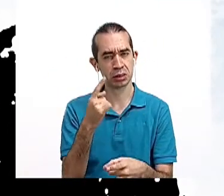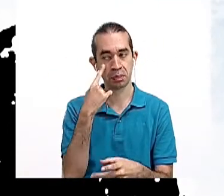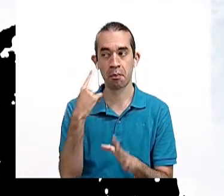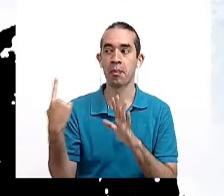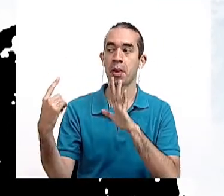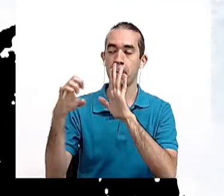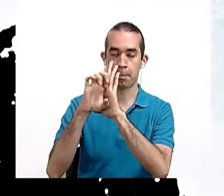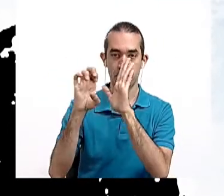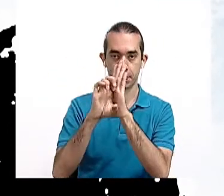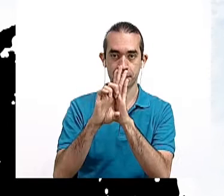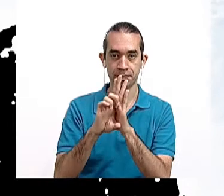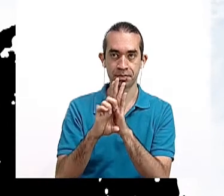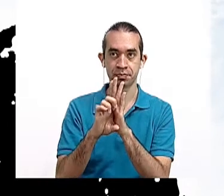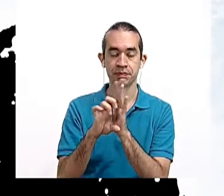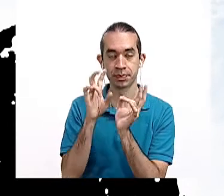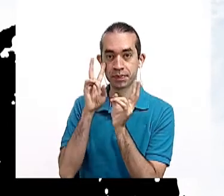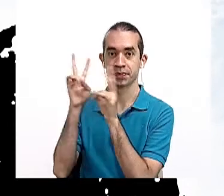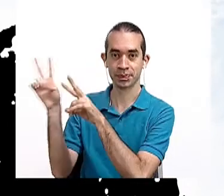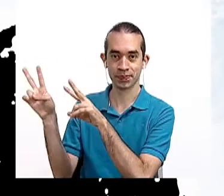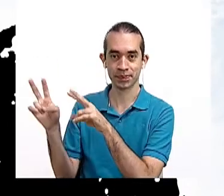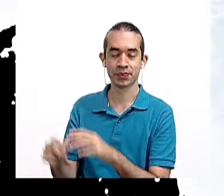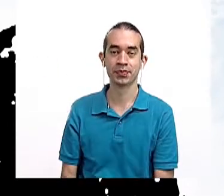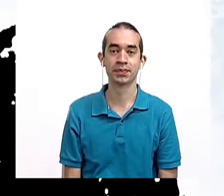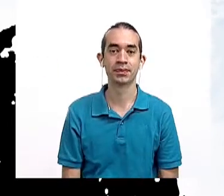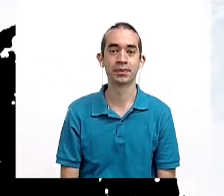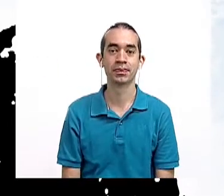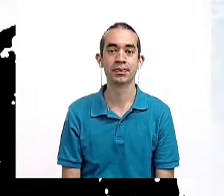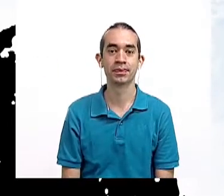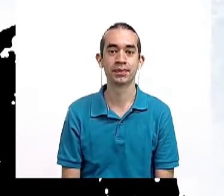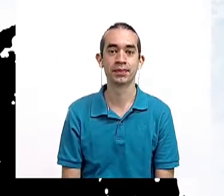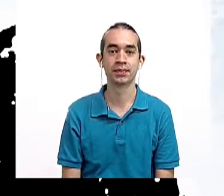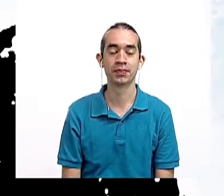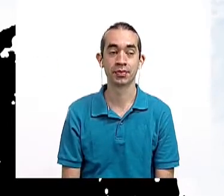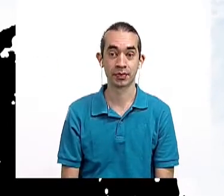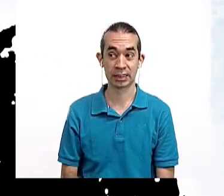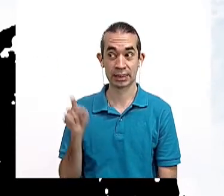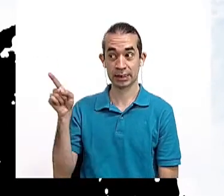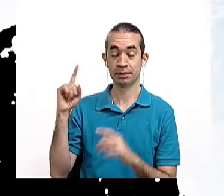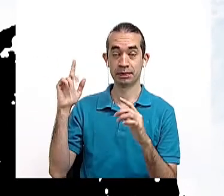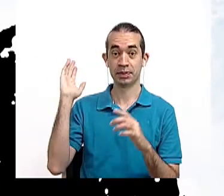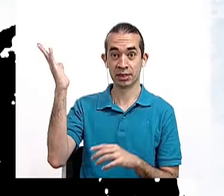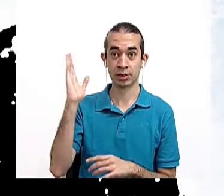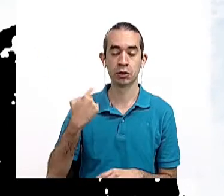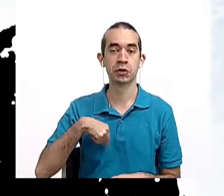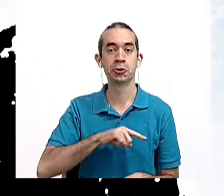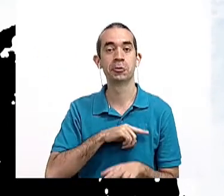ejemplo? Bueno, veamos la siguiente presentación, donde vamos a hablar sobre